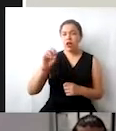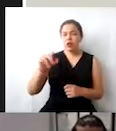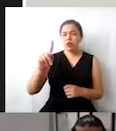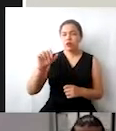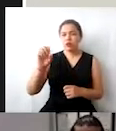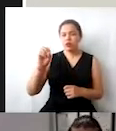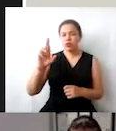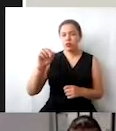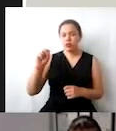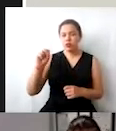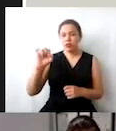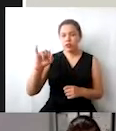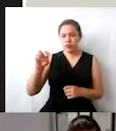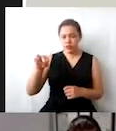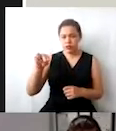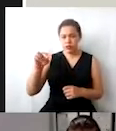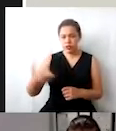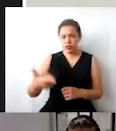al outsourcing malo que ahora